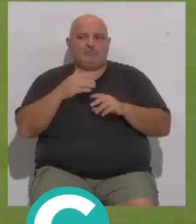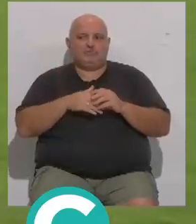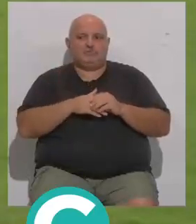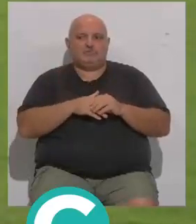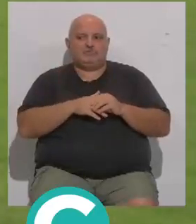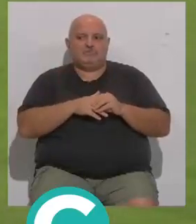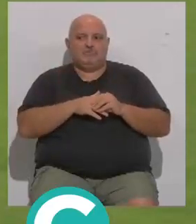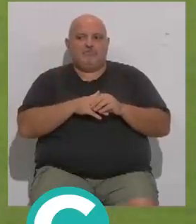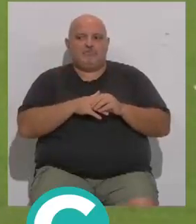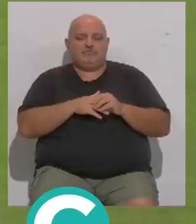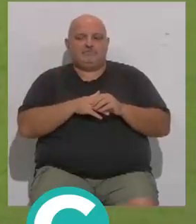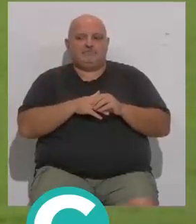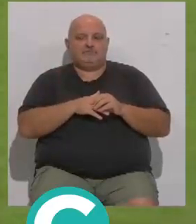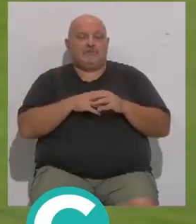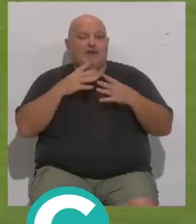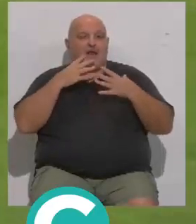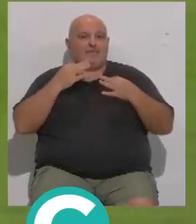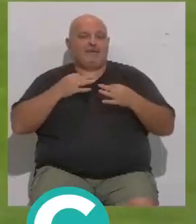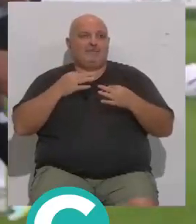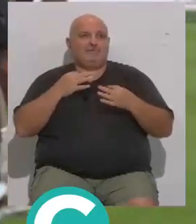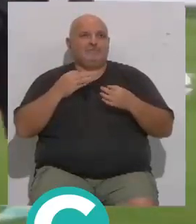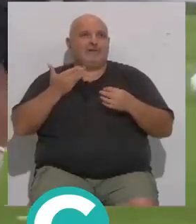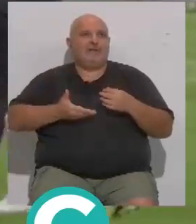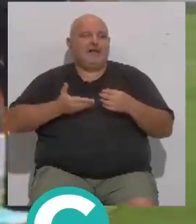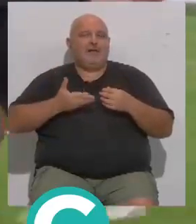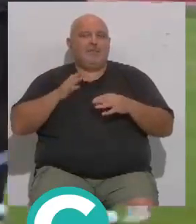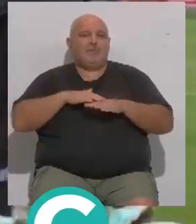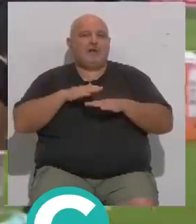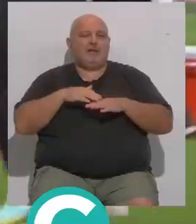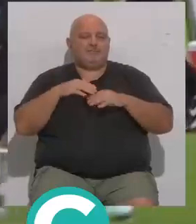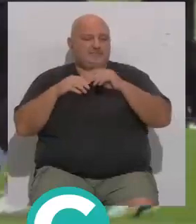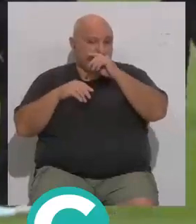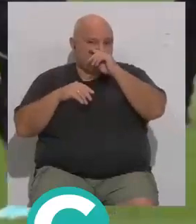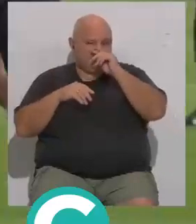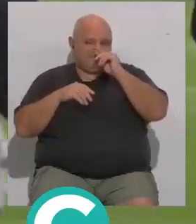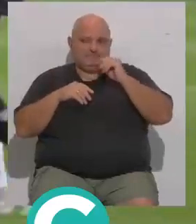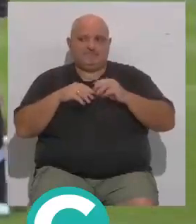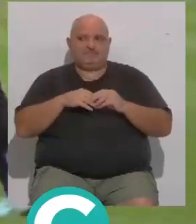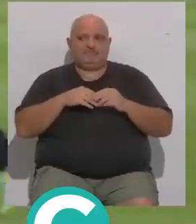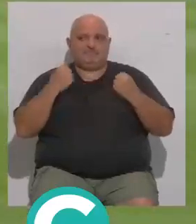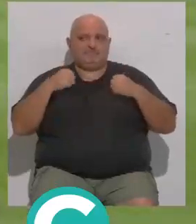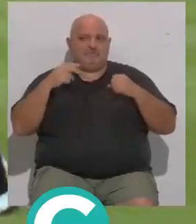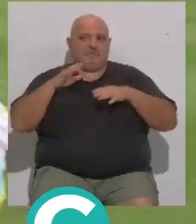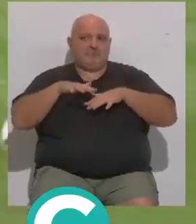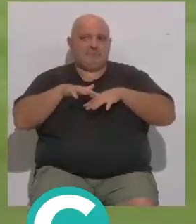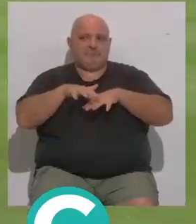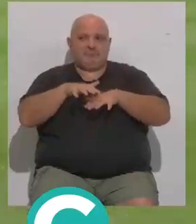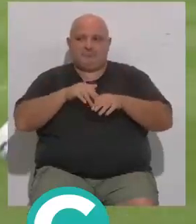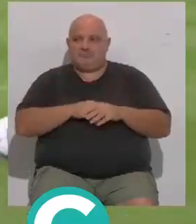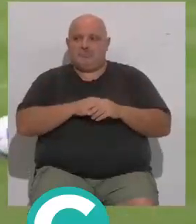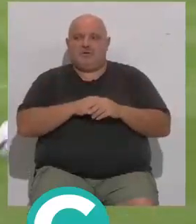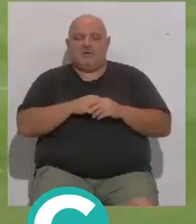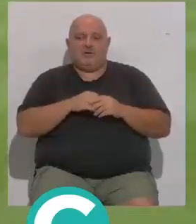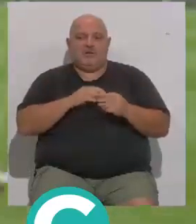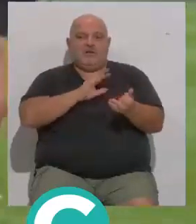pase. Y realmente es importante también porque ahora, ahí termina el entrenamiento, el primero de la